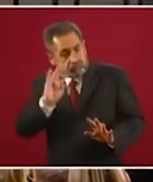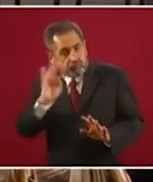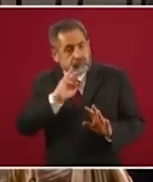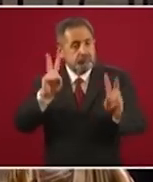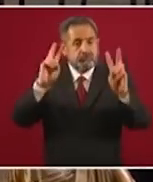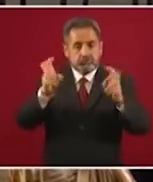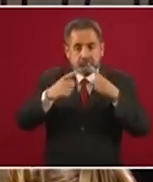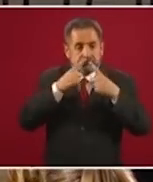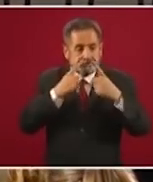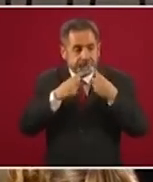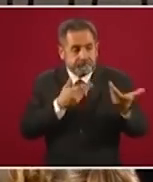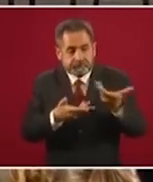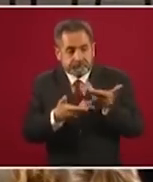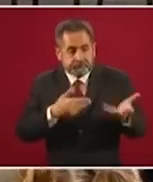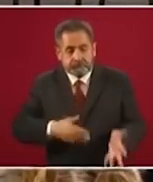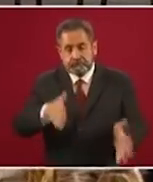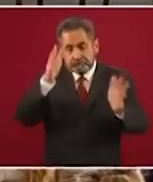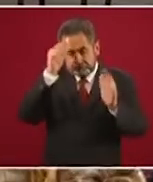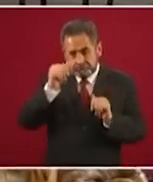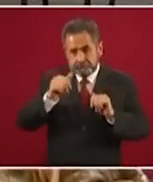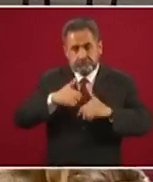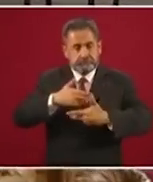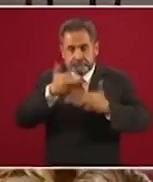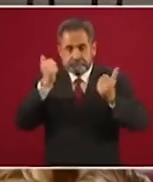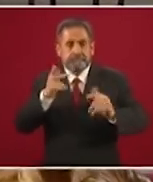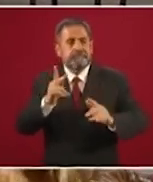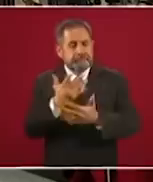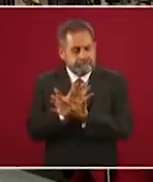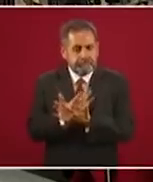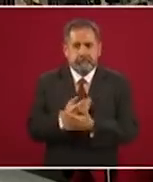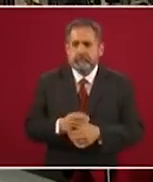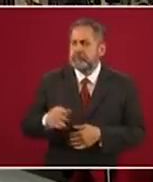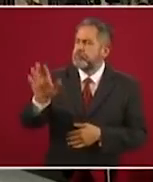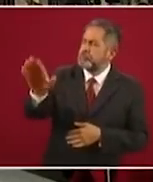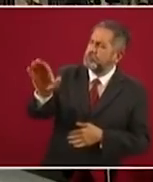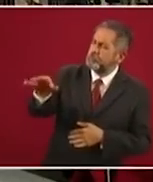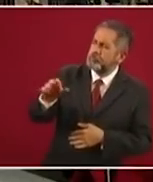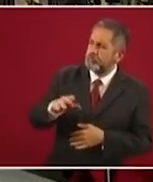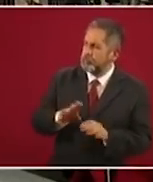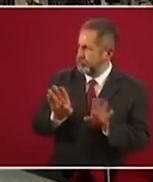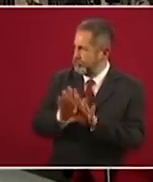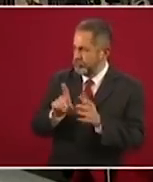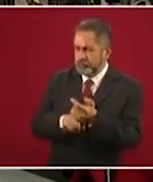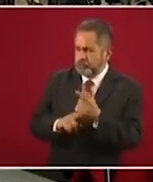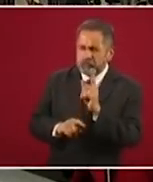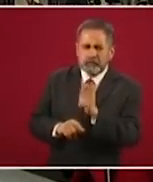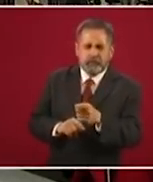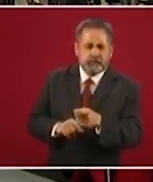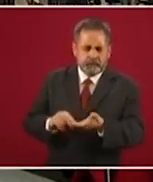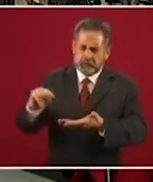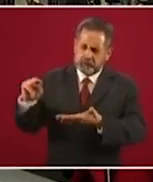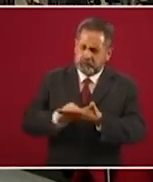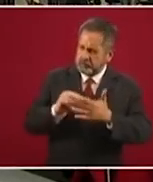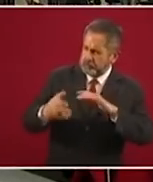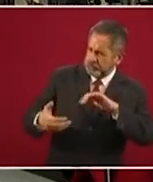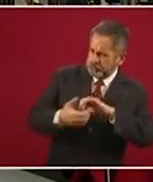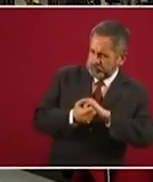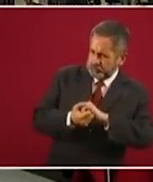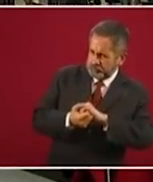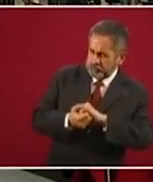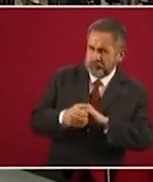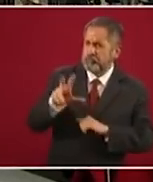pues ya veremos qué se menciona. Pero hoy por hoy, ese es lo que tenemos. Pero entonces, si hay un contrato, un convenio de